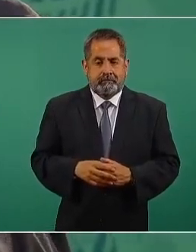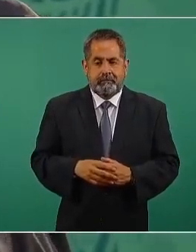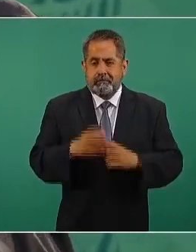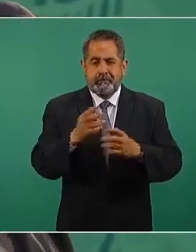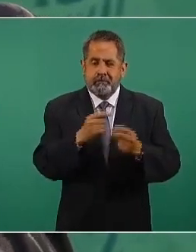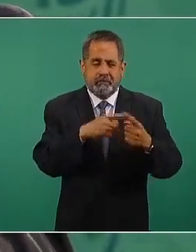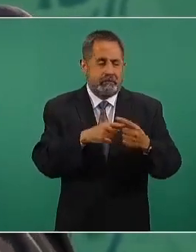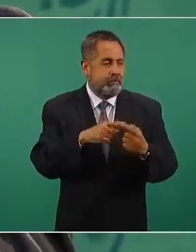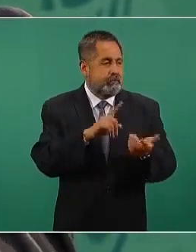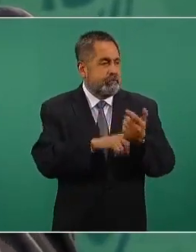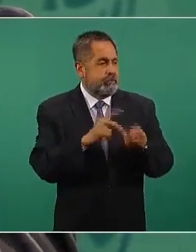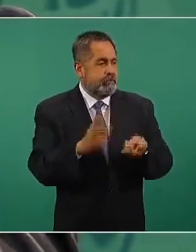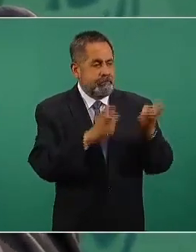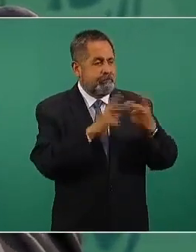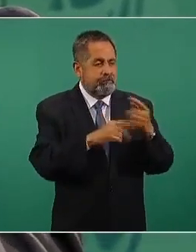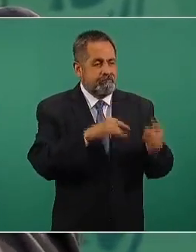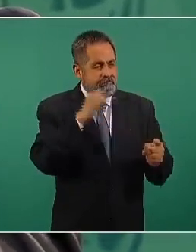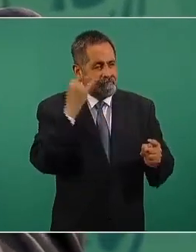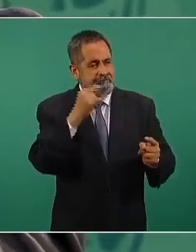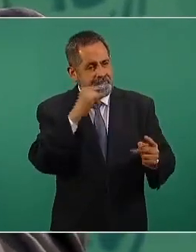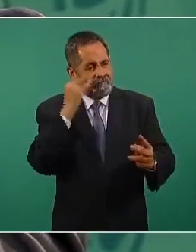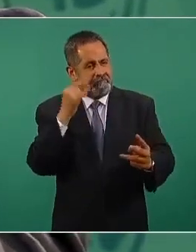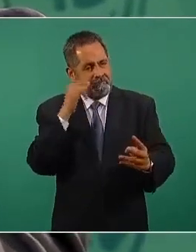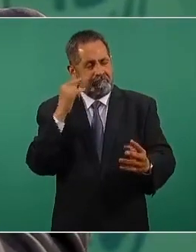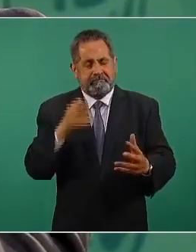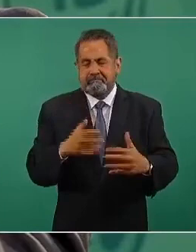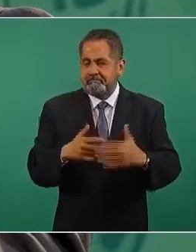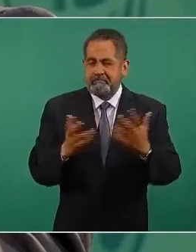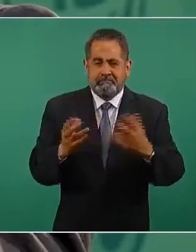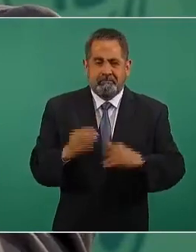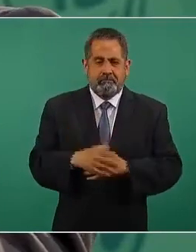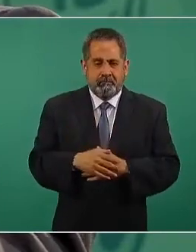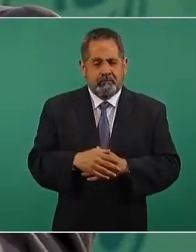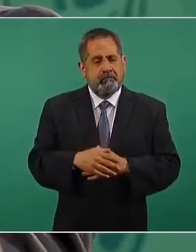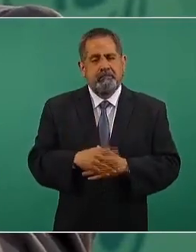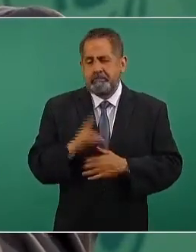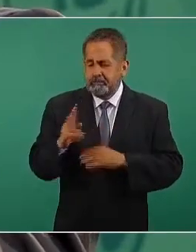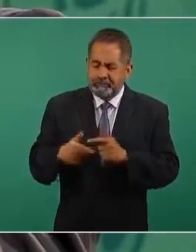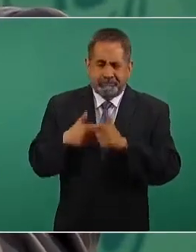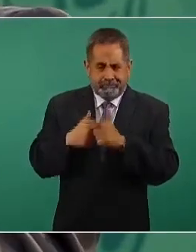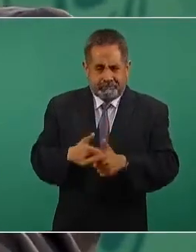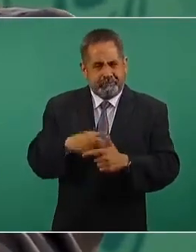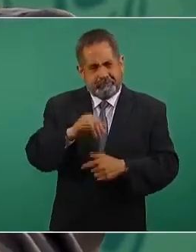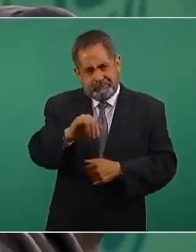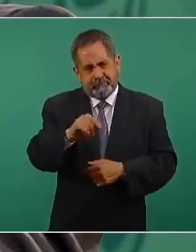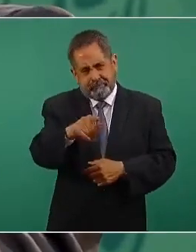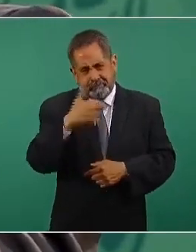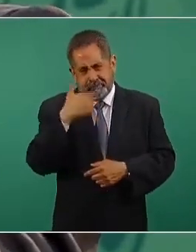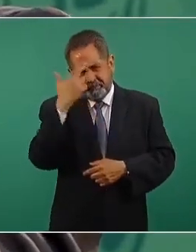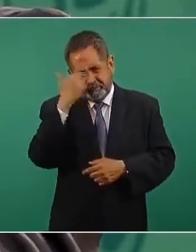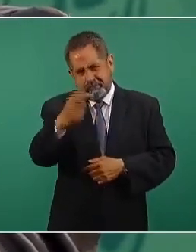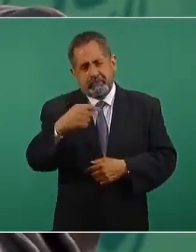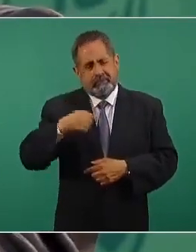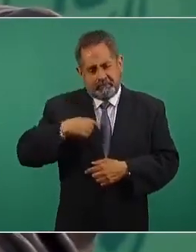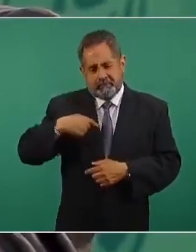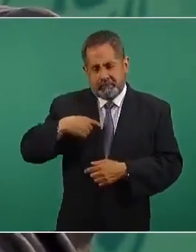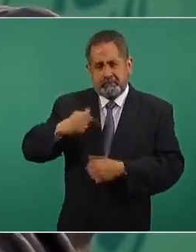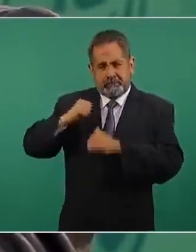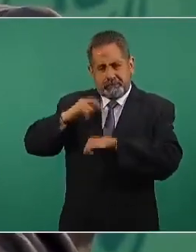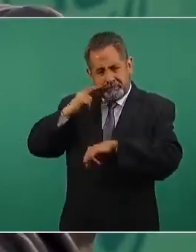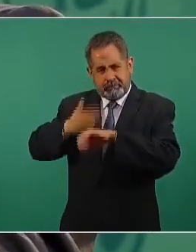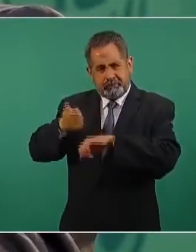muchos agravios que se cometieron, y vamos a seguir, y en efecto ellos tienen razón, yo soy